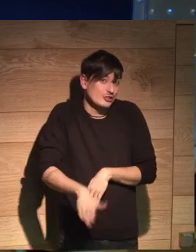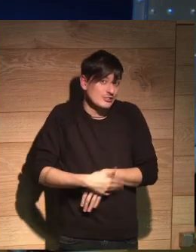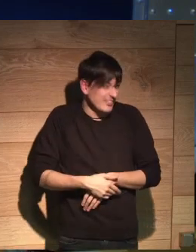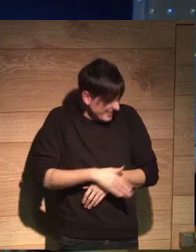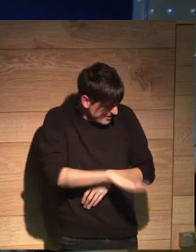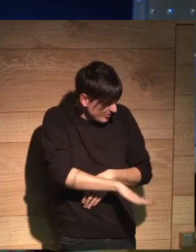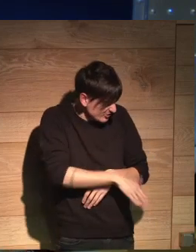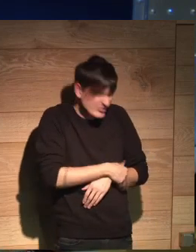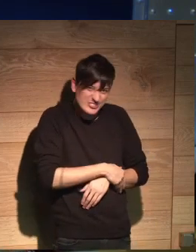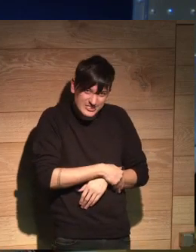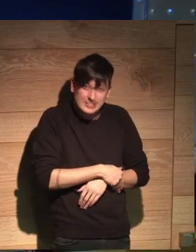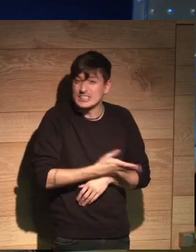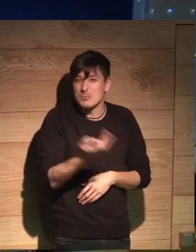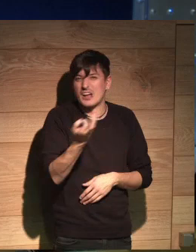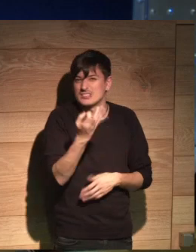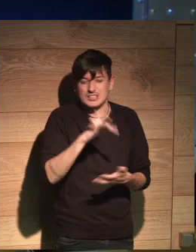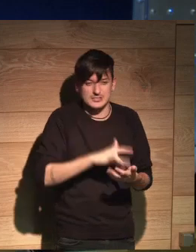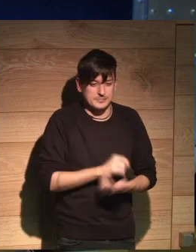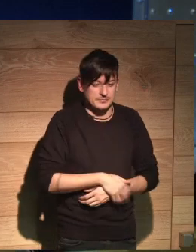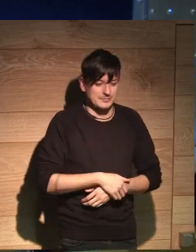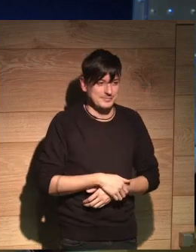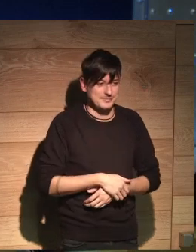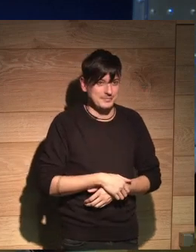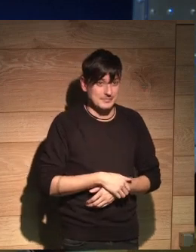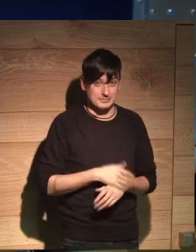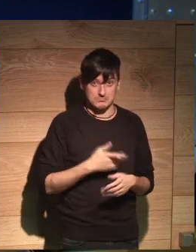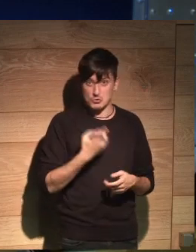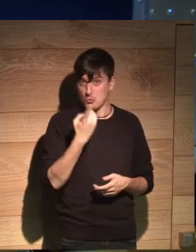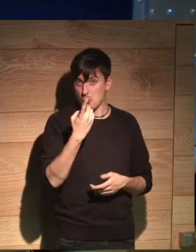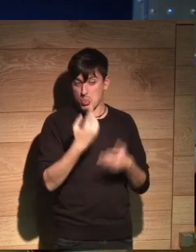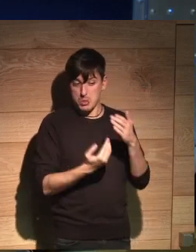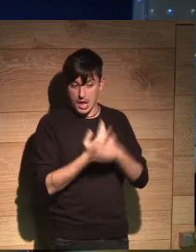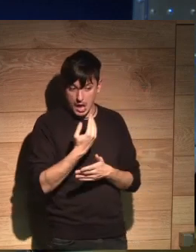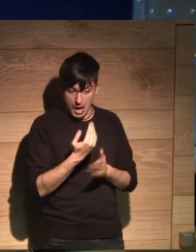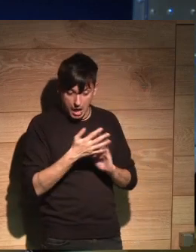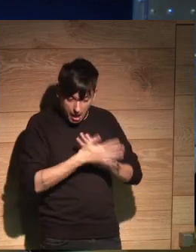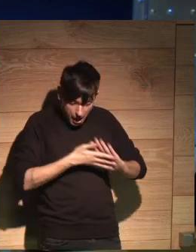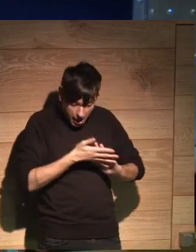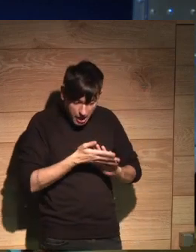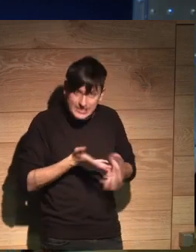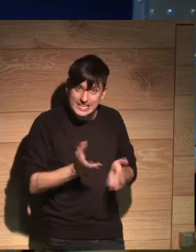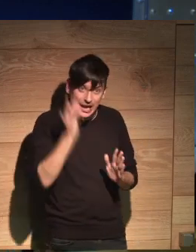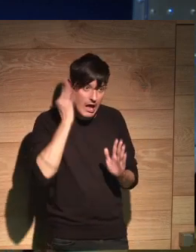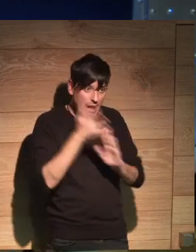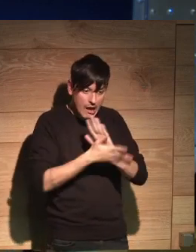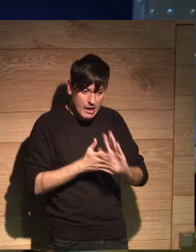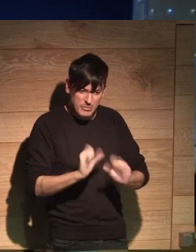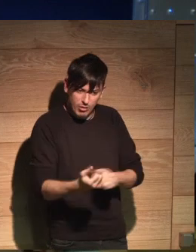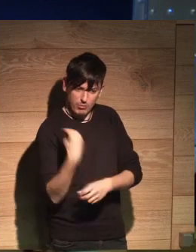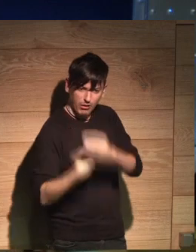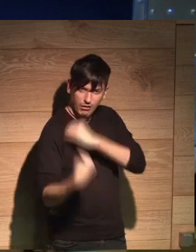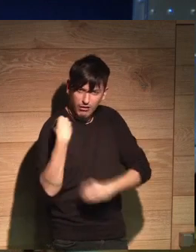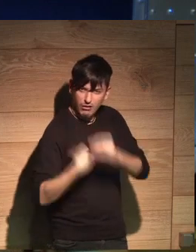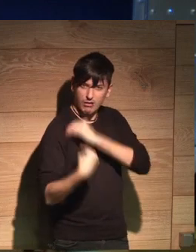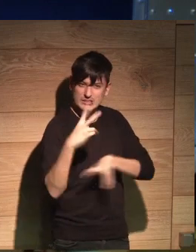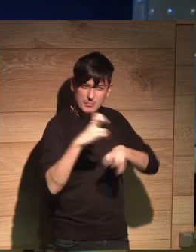Niños. ¿Qué ocurre? Que un día, hablando con mi hija, empezó a preguntarme cosas sobre la gata. No tenía ni idea. Me